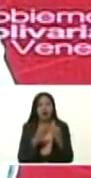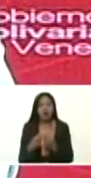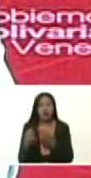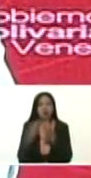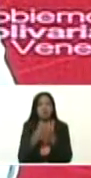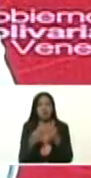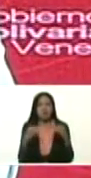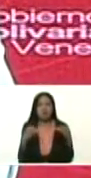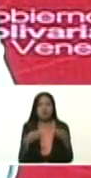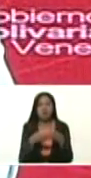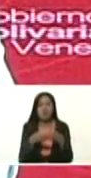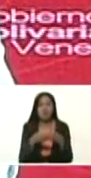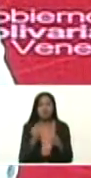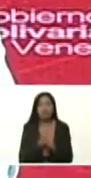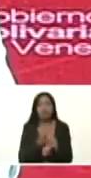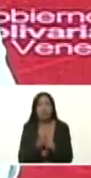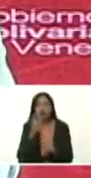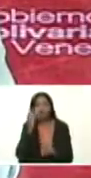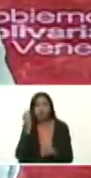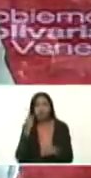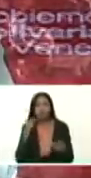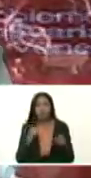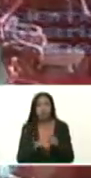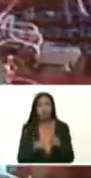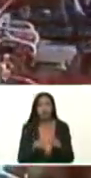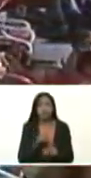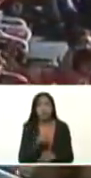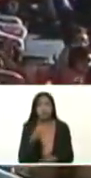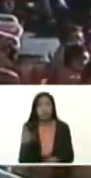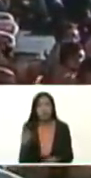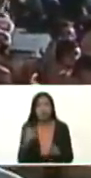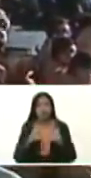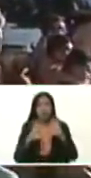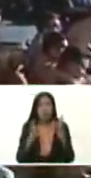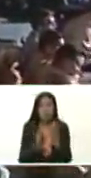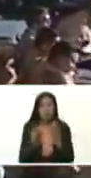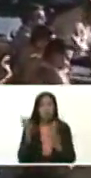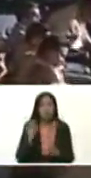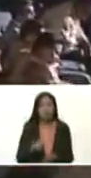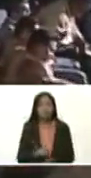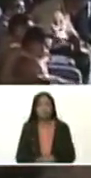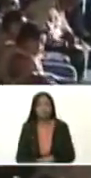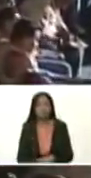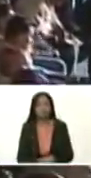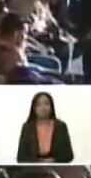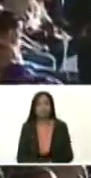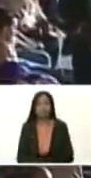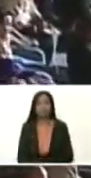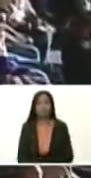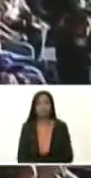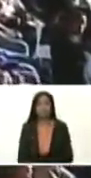la clase obrera, al trabajador, a la trabajadora y a su familia. Un nuevo contrato